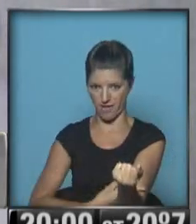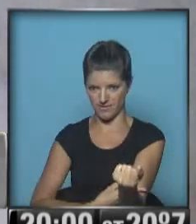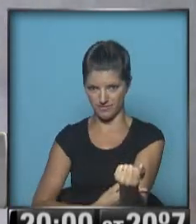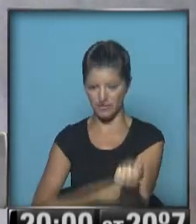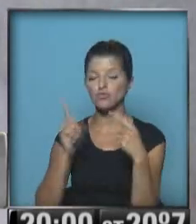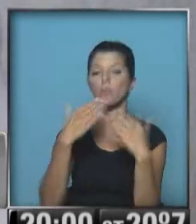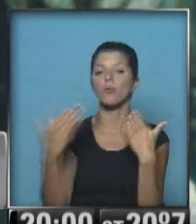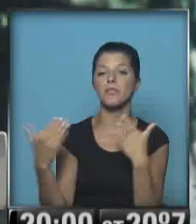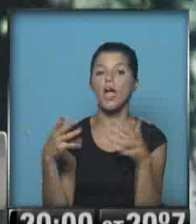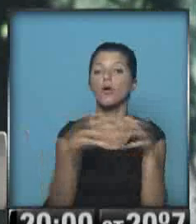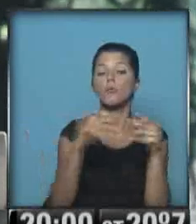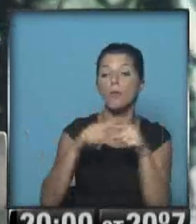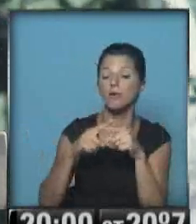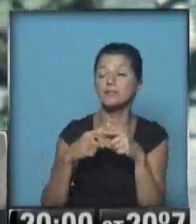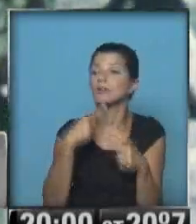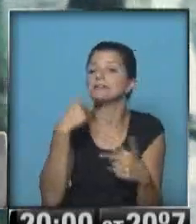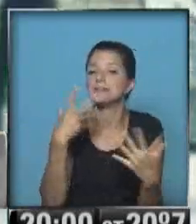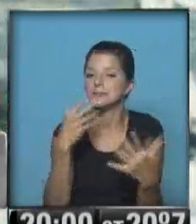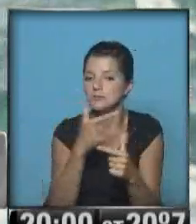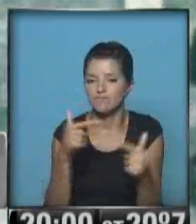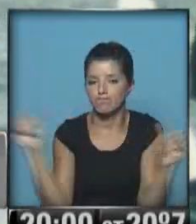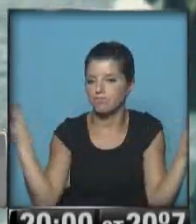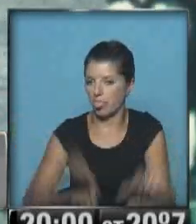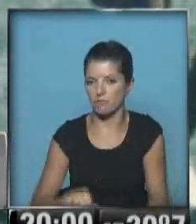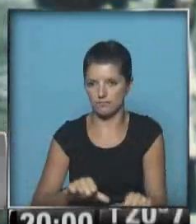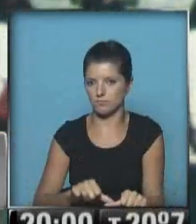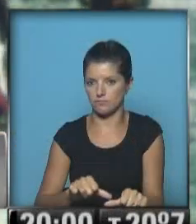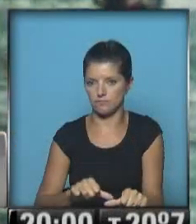respuesta de los grupos políticos había